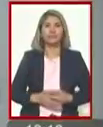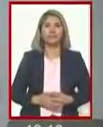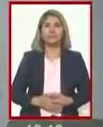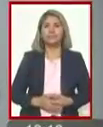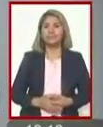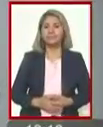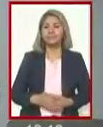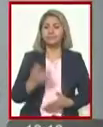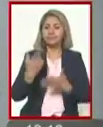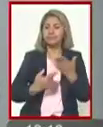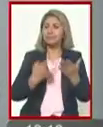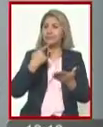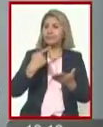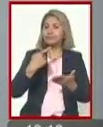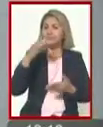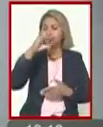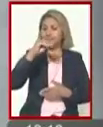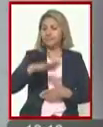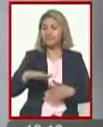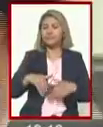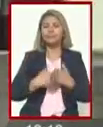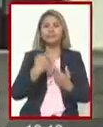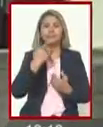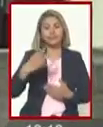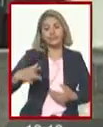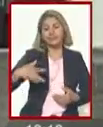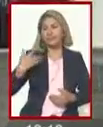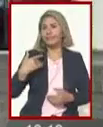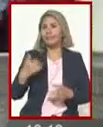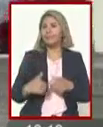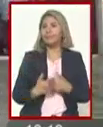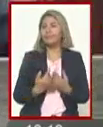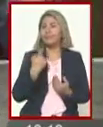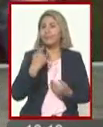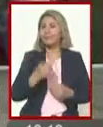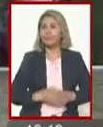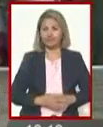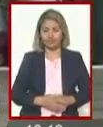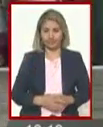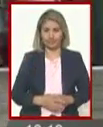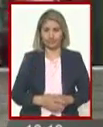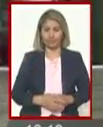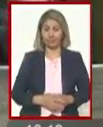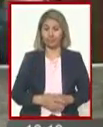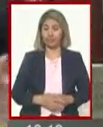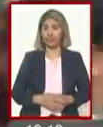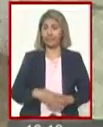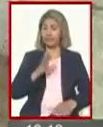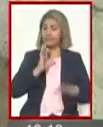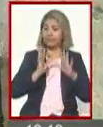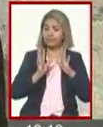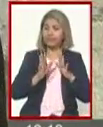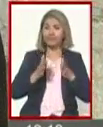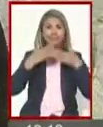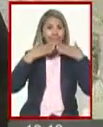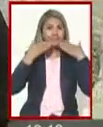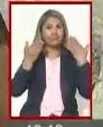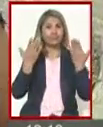como... ¿Qué le ha dicho el pequeño estos días? ¿Cómo se ha sentido? Bueno, él está estable, él habla,